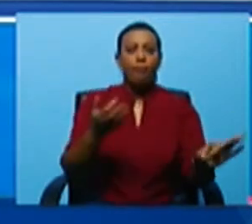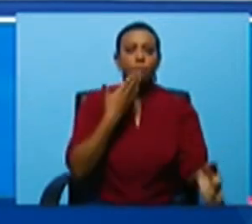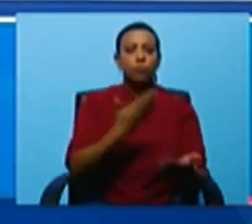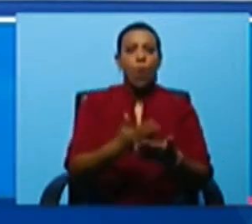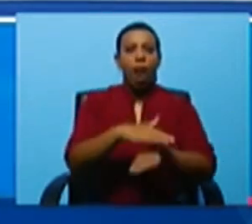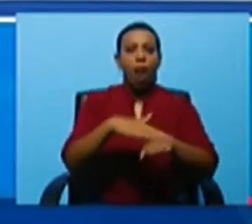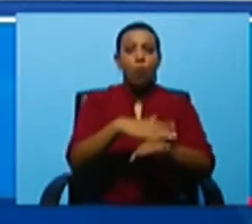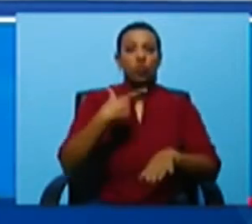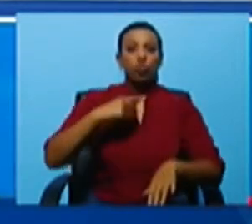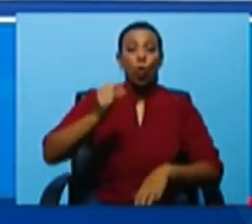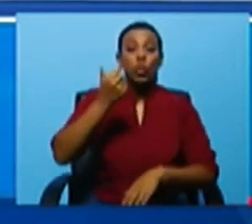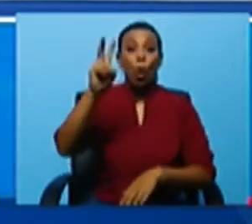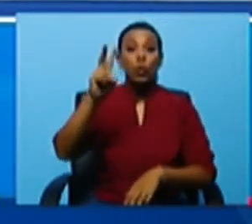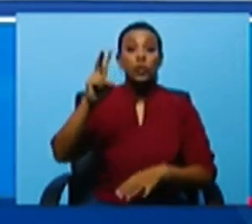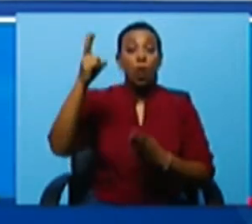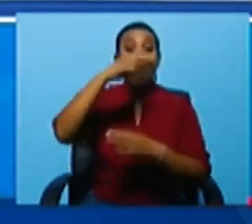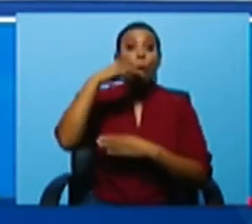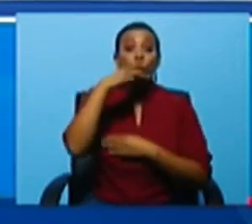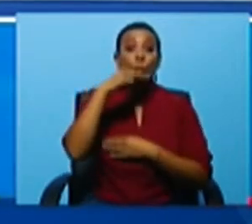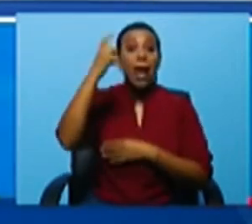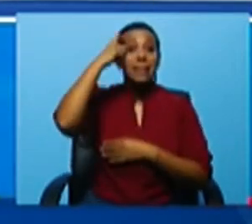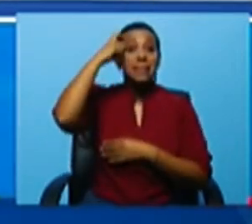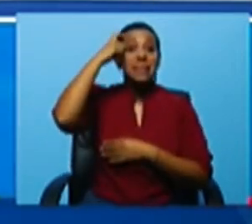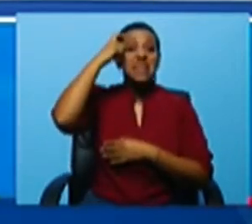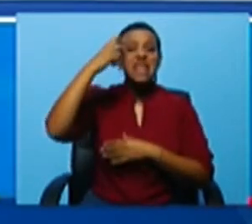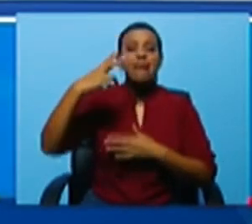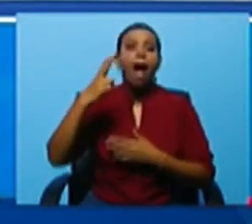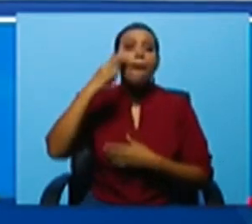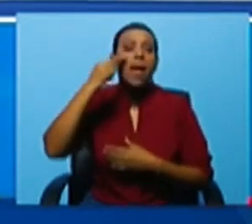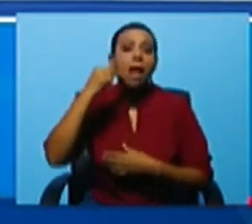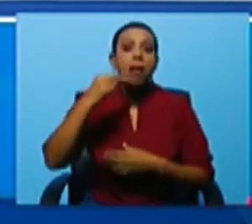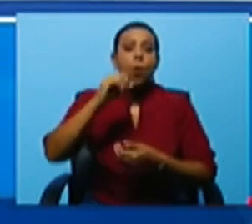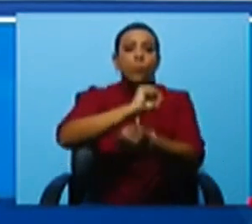Ellos salen el 12 de octubre a celebrar el Día de la Raza.